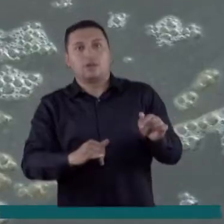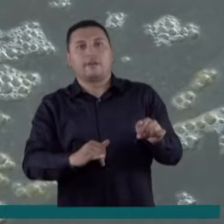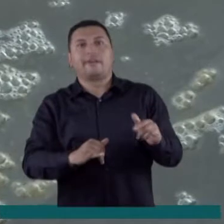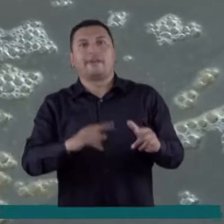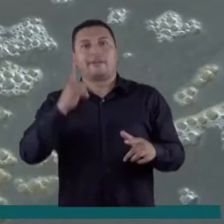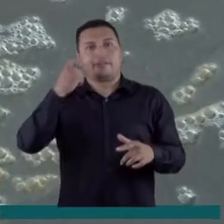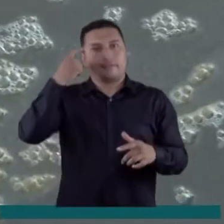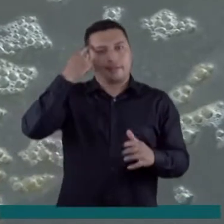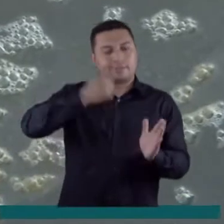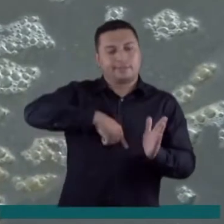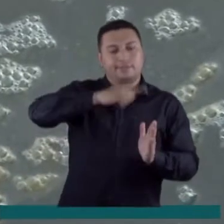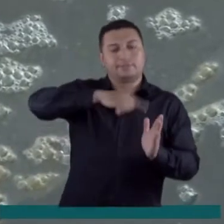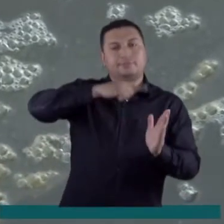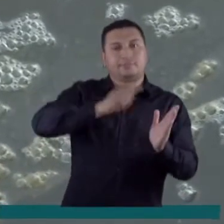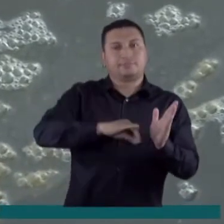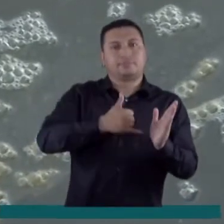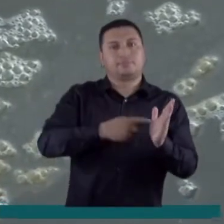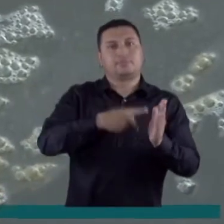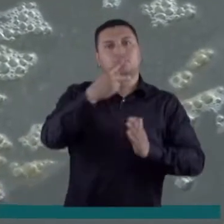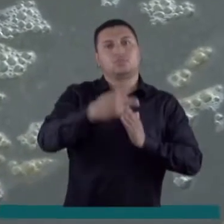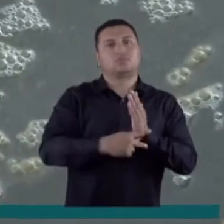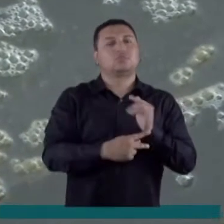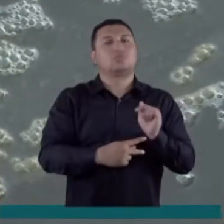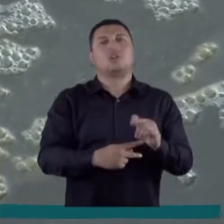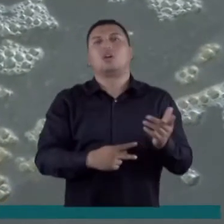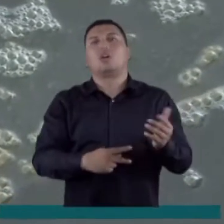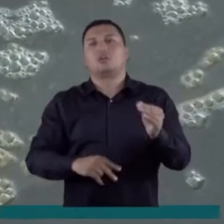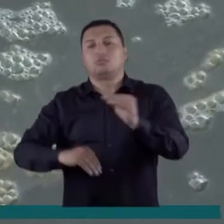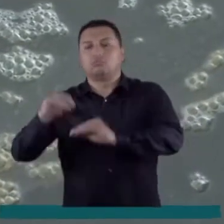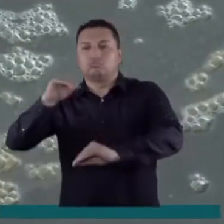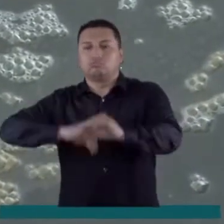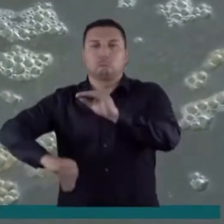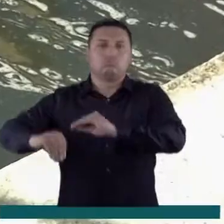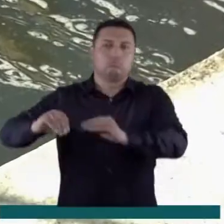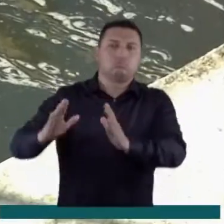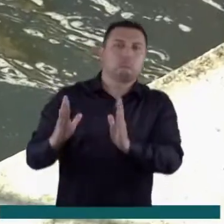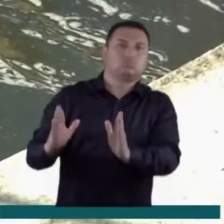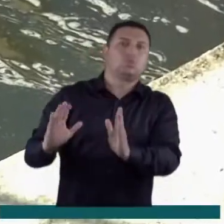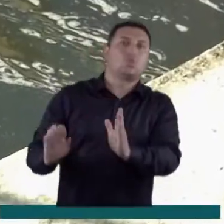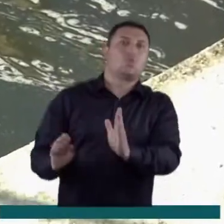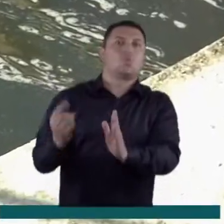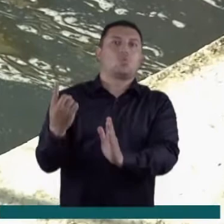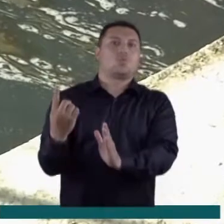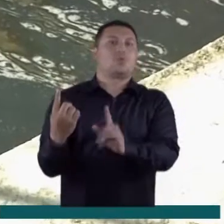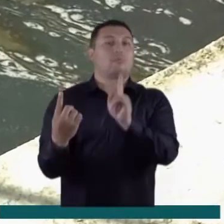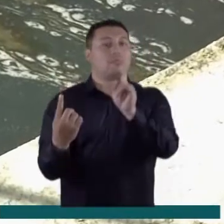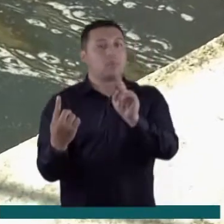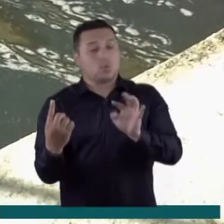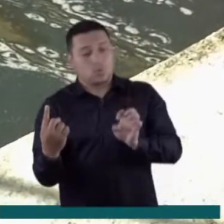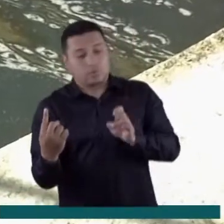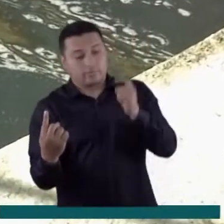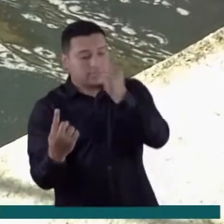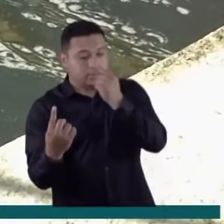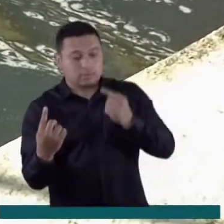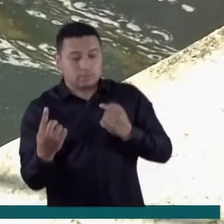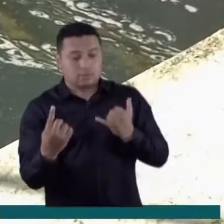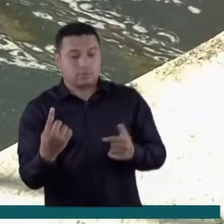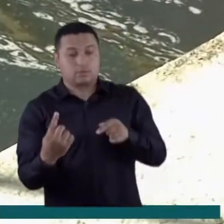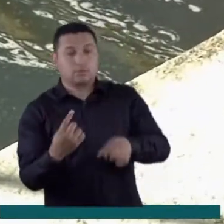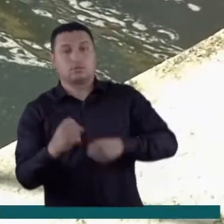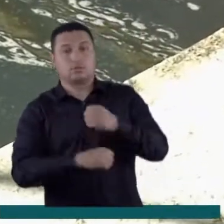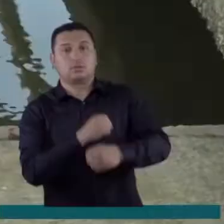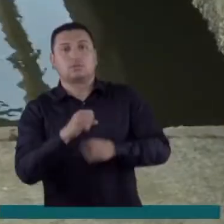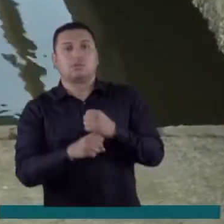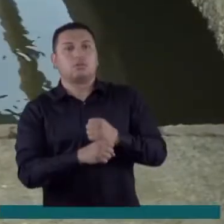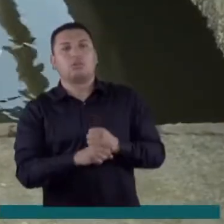Guainía adjudicó un contrato para la creación de la fase 1 del plan maestro de acueducto. No obstante, afirman que el 9 de septiembre